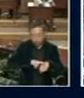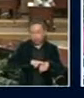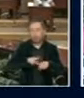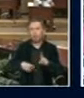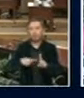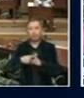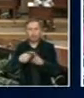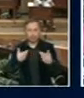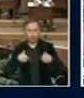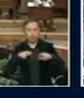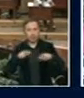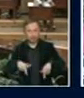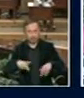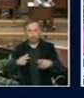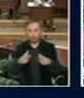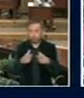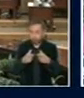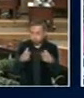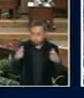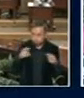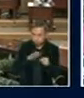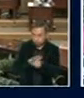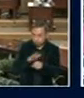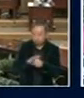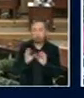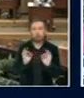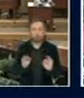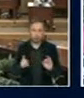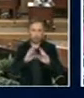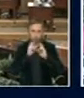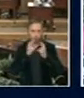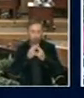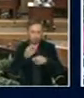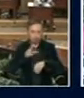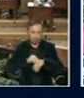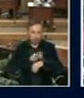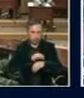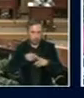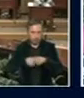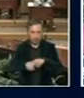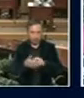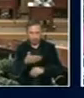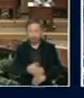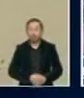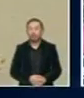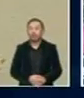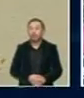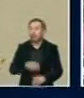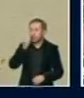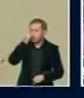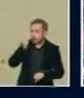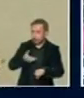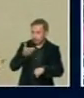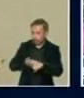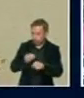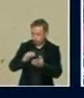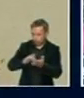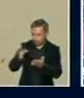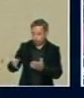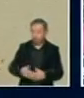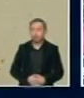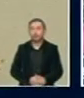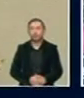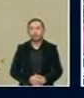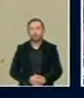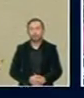yo tenía dos preocupaciones con esta elección y básicamente en relación con la pandemia. Primero, iba a ser